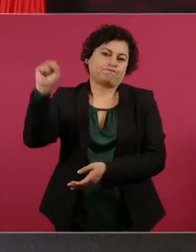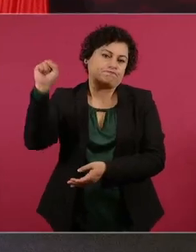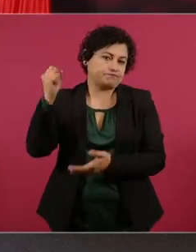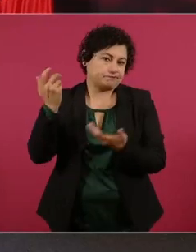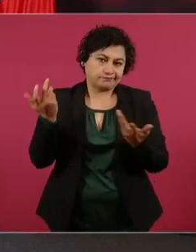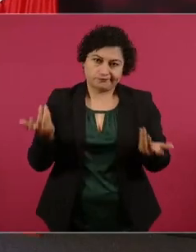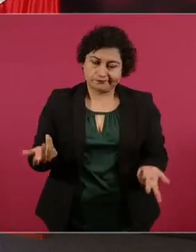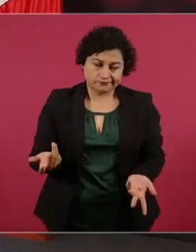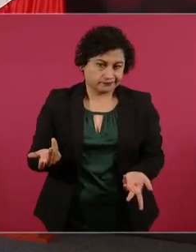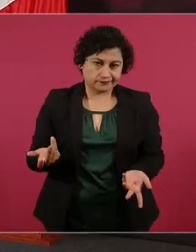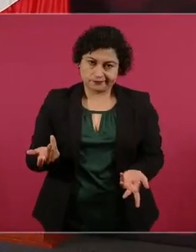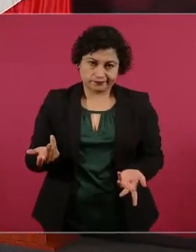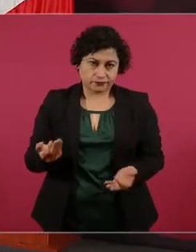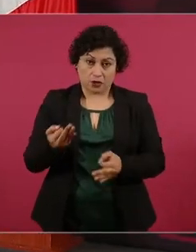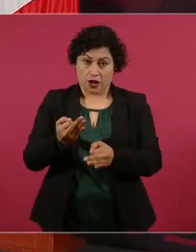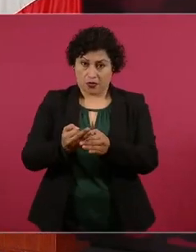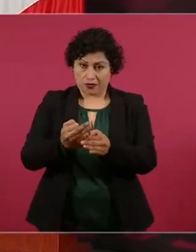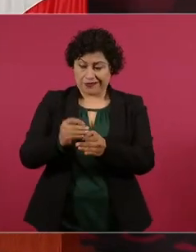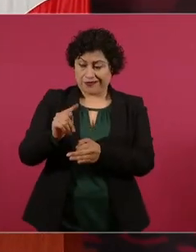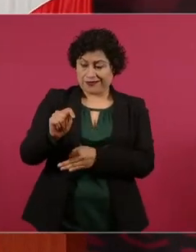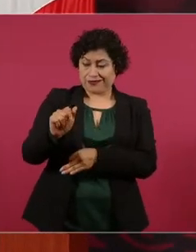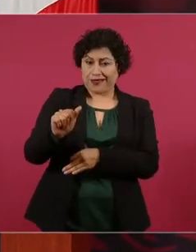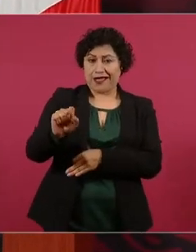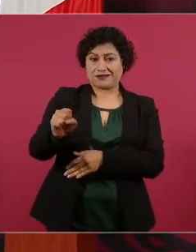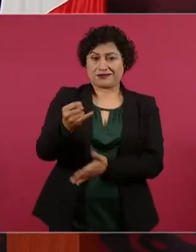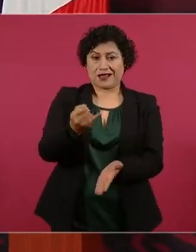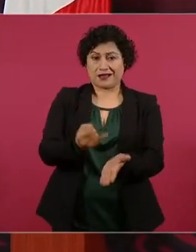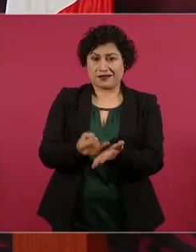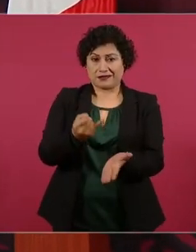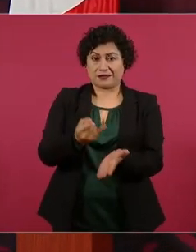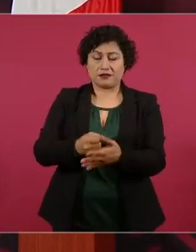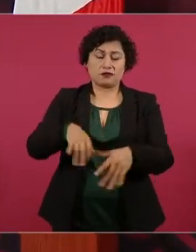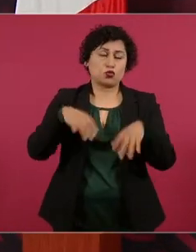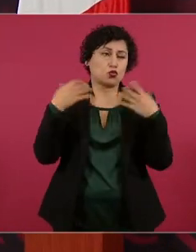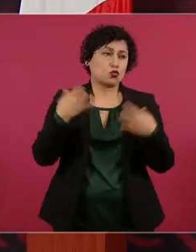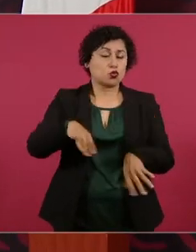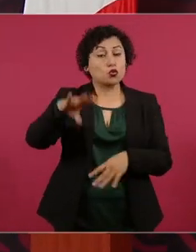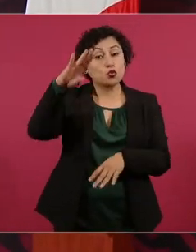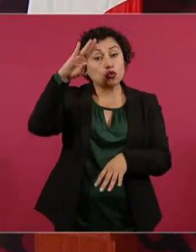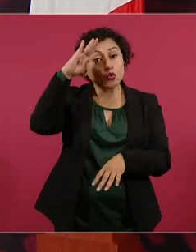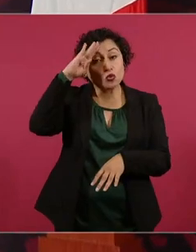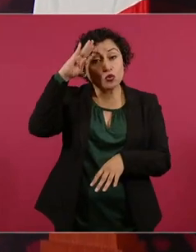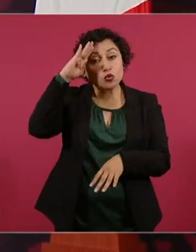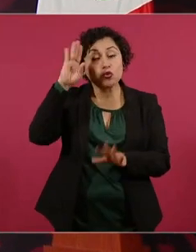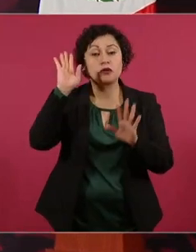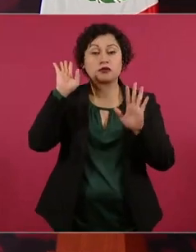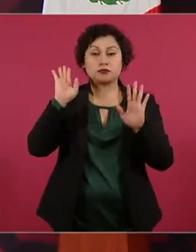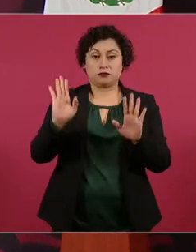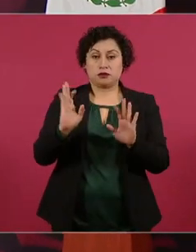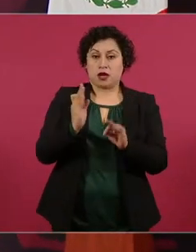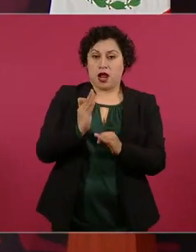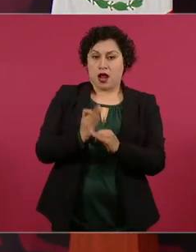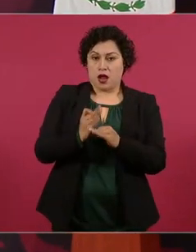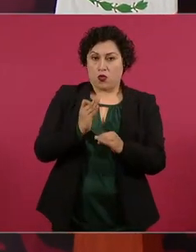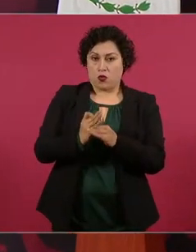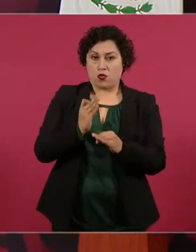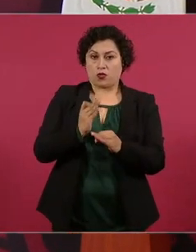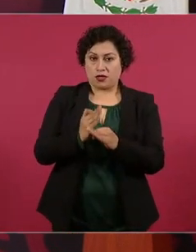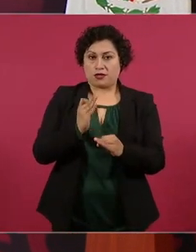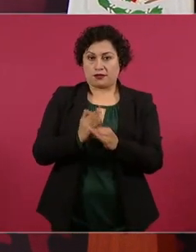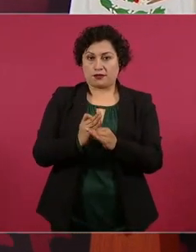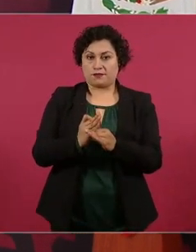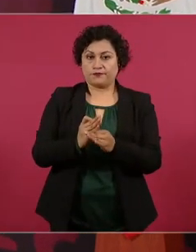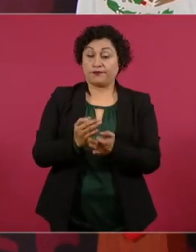lo que se contrata de parte del gobierno de deuda está a la mitad, la